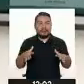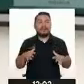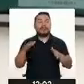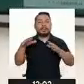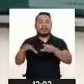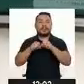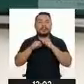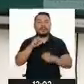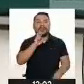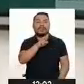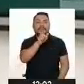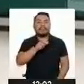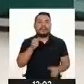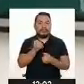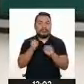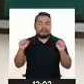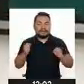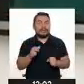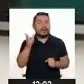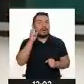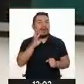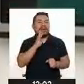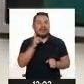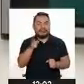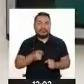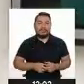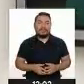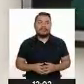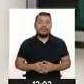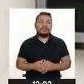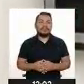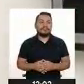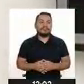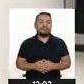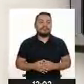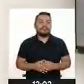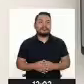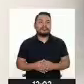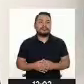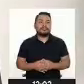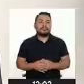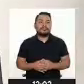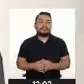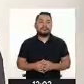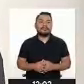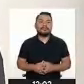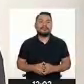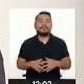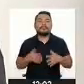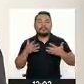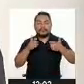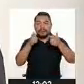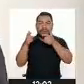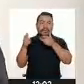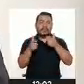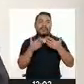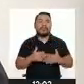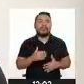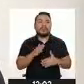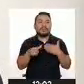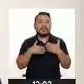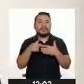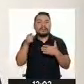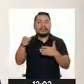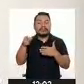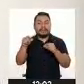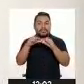a dos víctimas. Escuchemos parte de lo que él está diciendo. Ya controlados, los teníamos